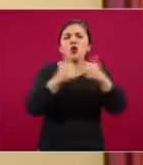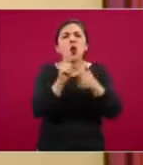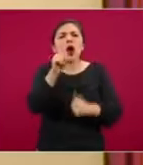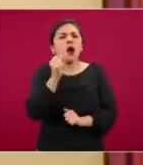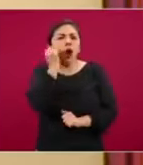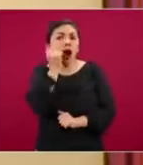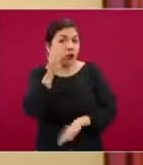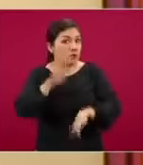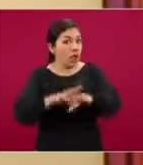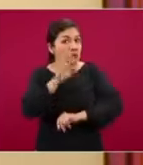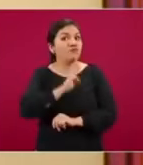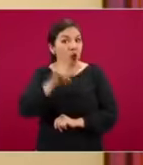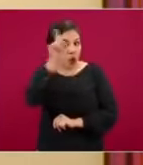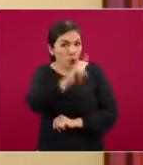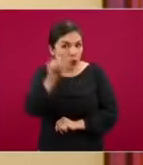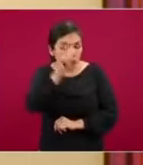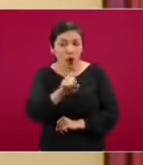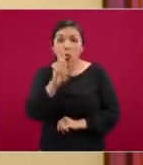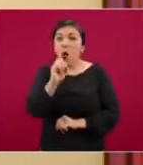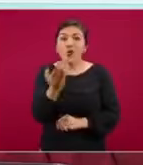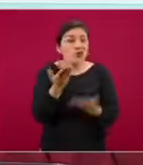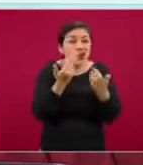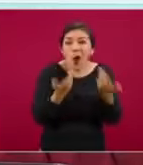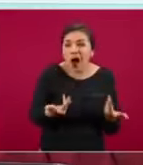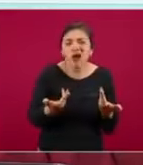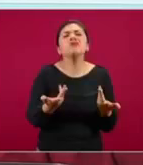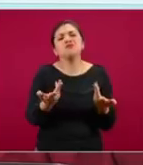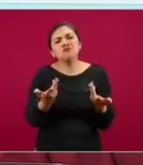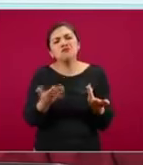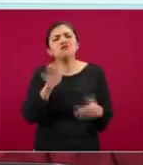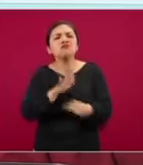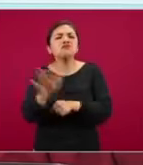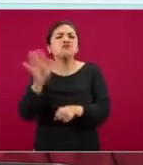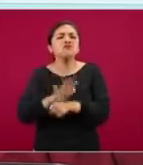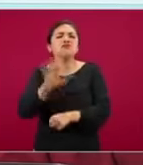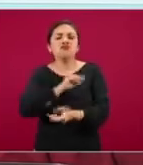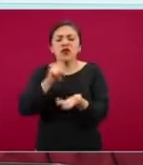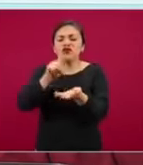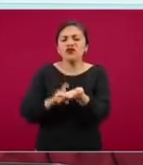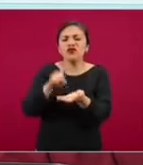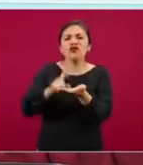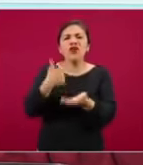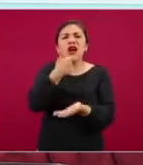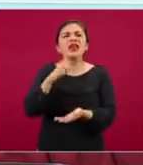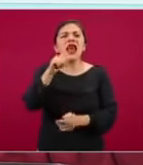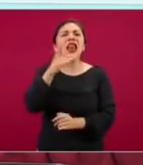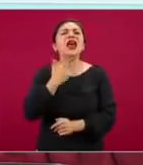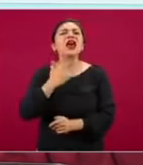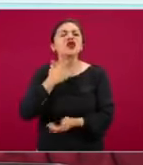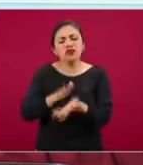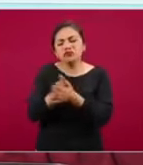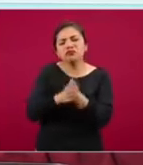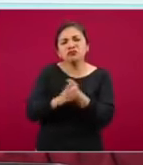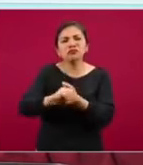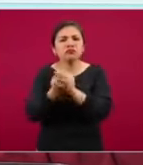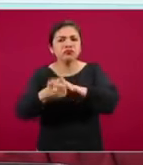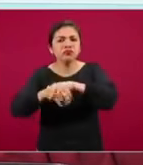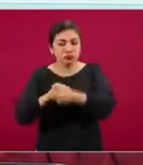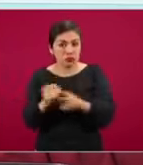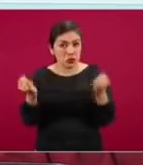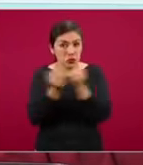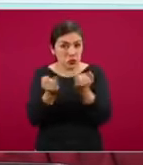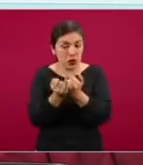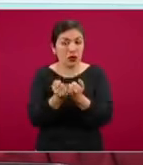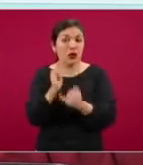el jabón, que es lo más recomendado. Si no lo tengo a la mano, lo puedo hacer a través de aplicar el gel con alcohol,